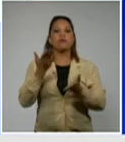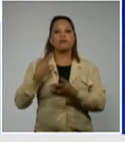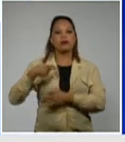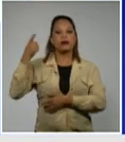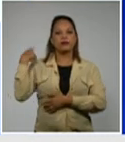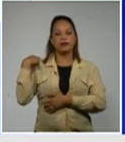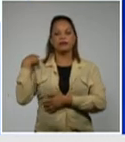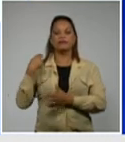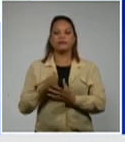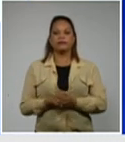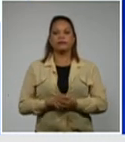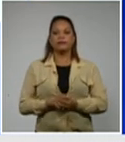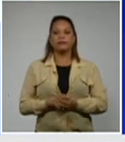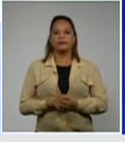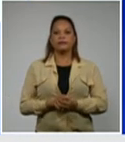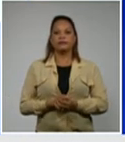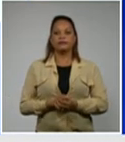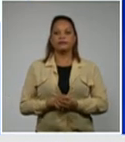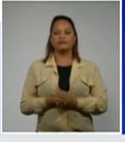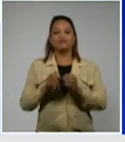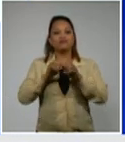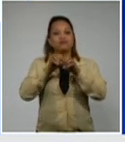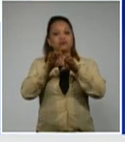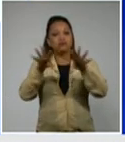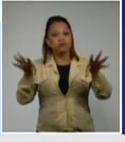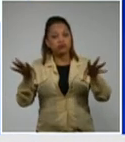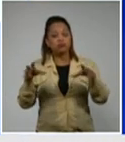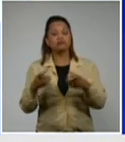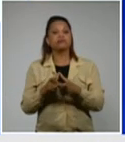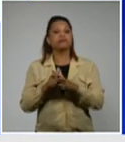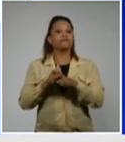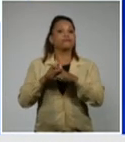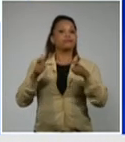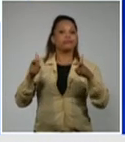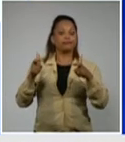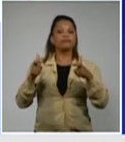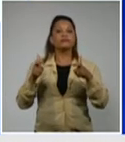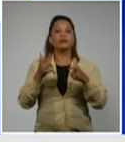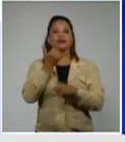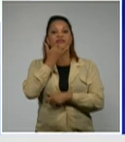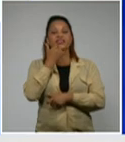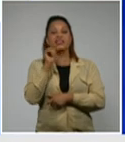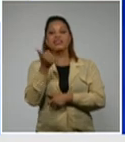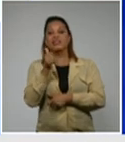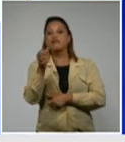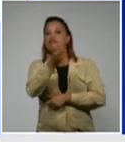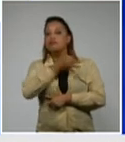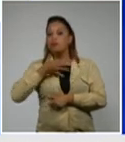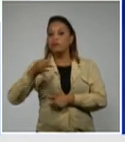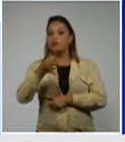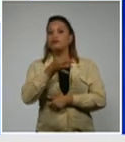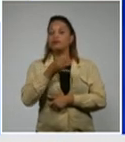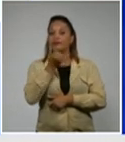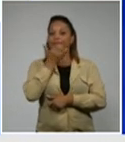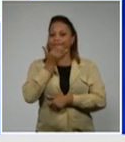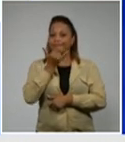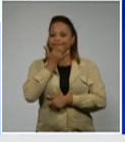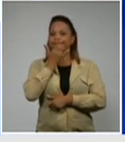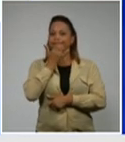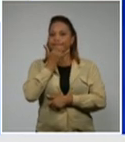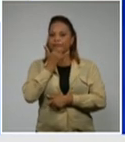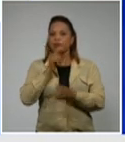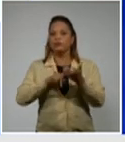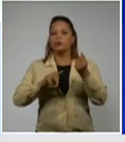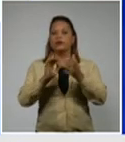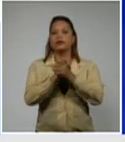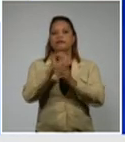16, y con una dispersión importante. Se afectan 10 de sus 11 municipios en el